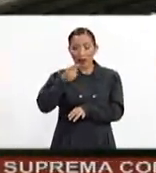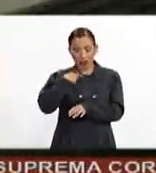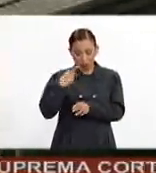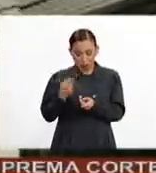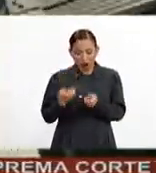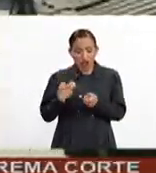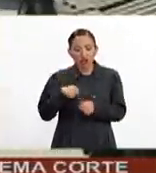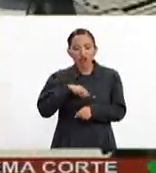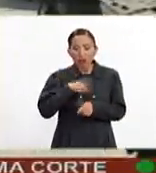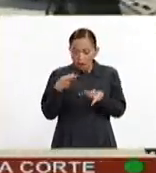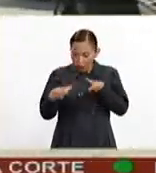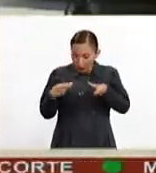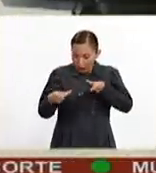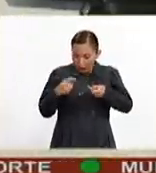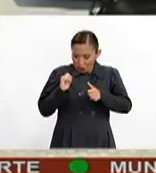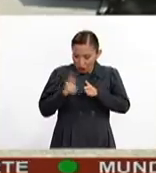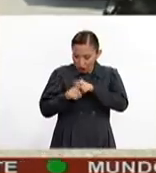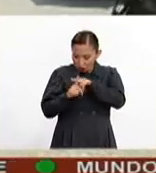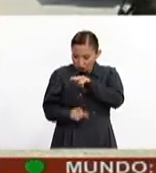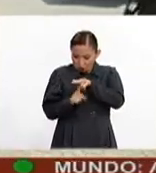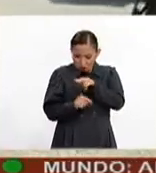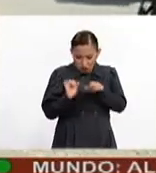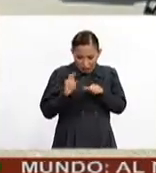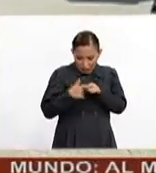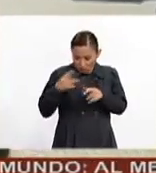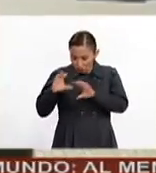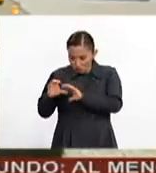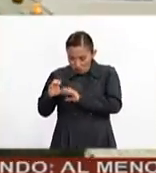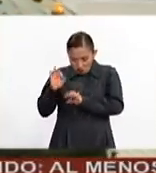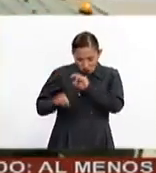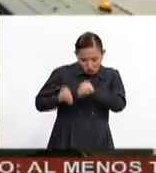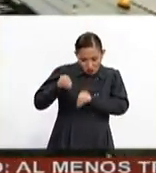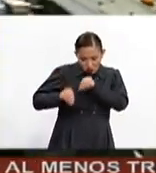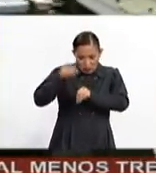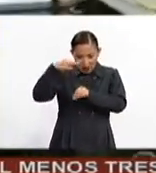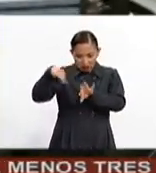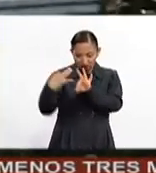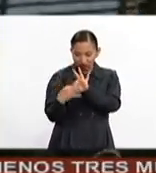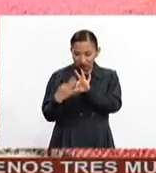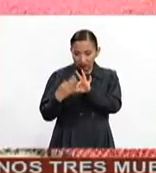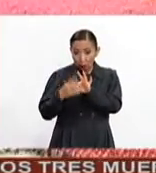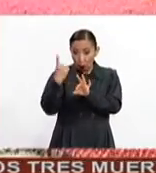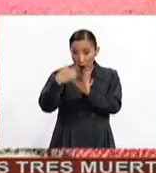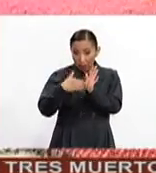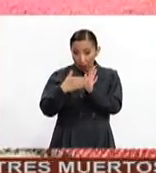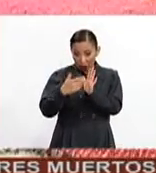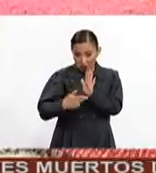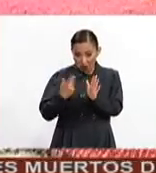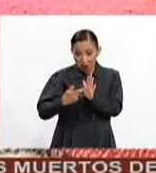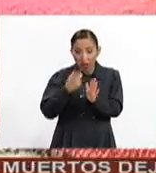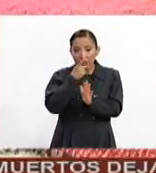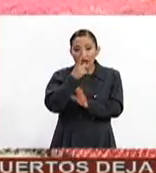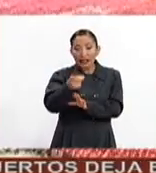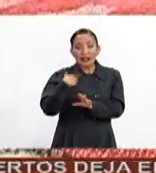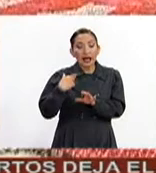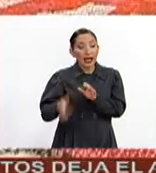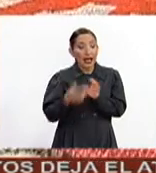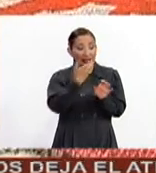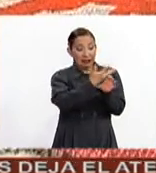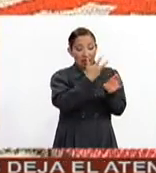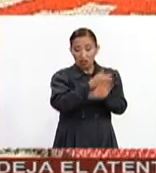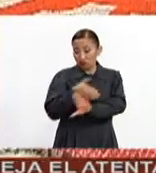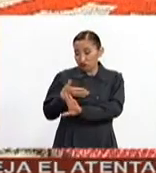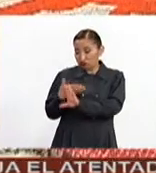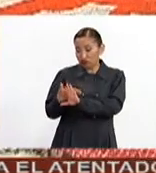justifican la expansión de su arsenal nuclear, una decisión que califica de acertada 1 millón de veces. Agregó que los ataques de Estados